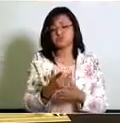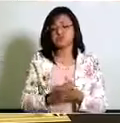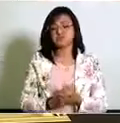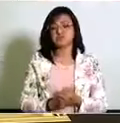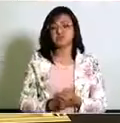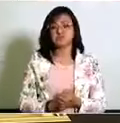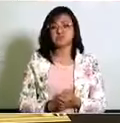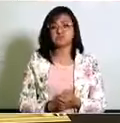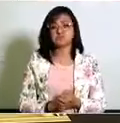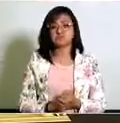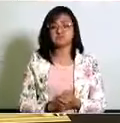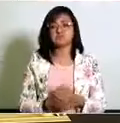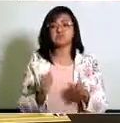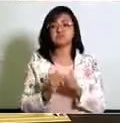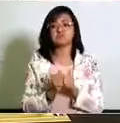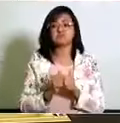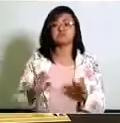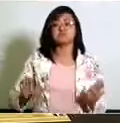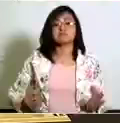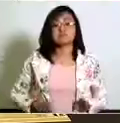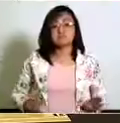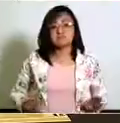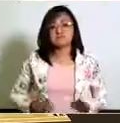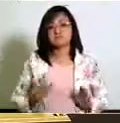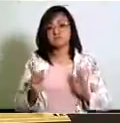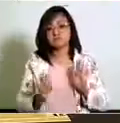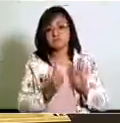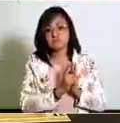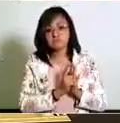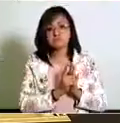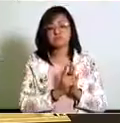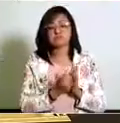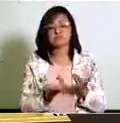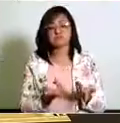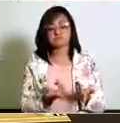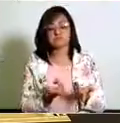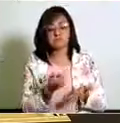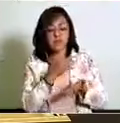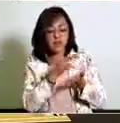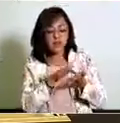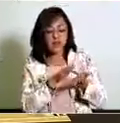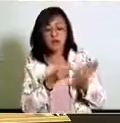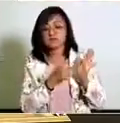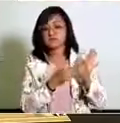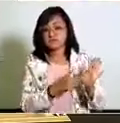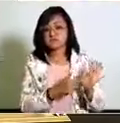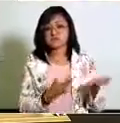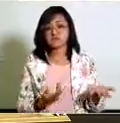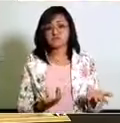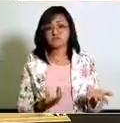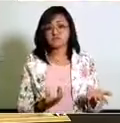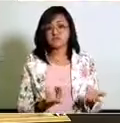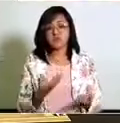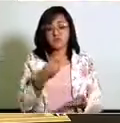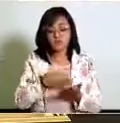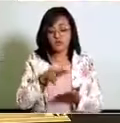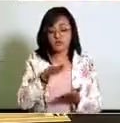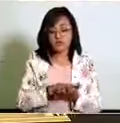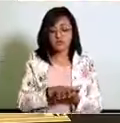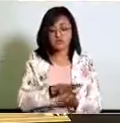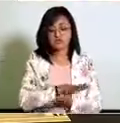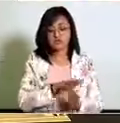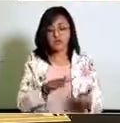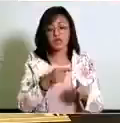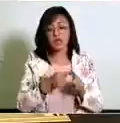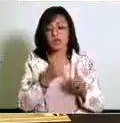ido criterios legales interpretativos disposiciones puestas a la letra